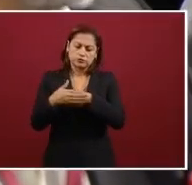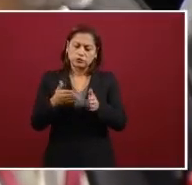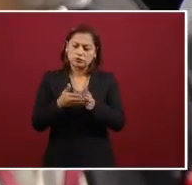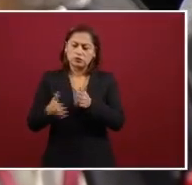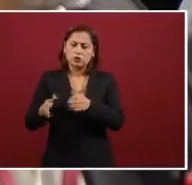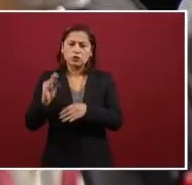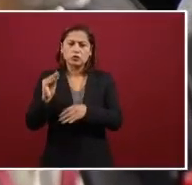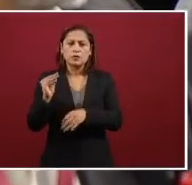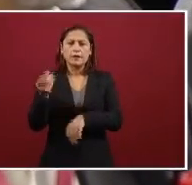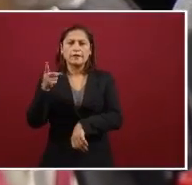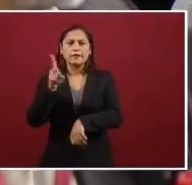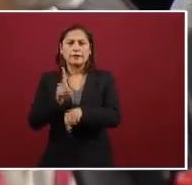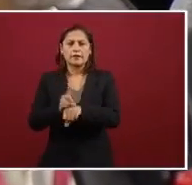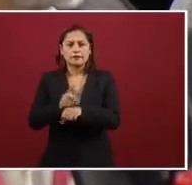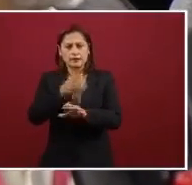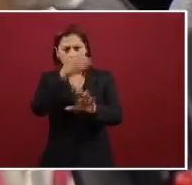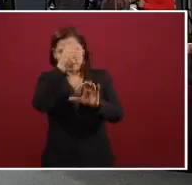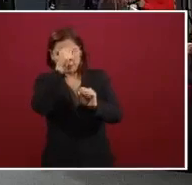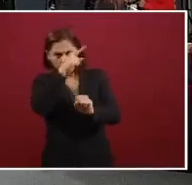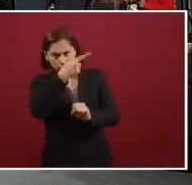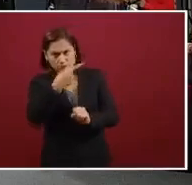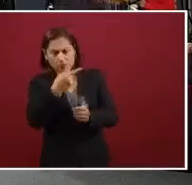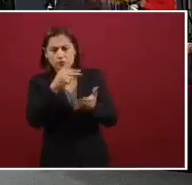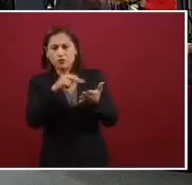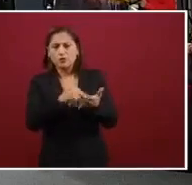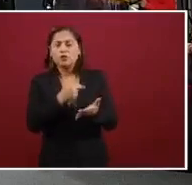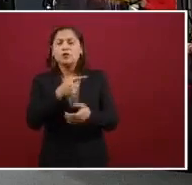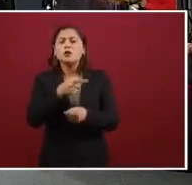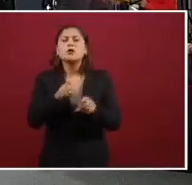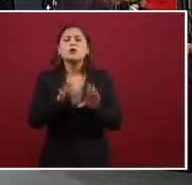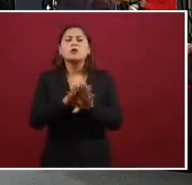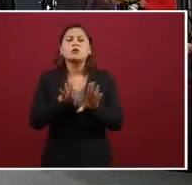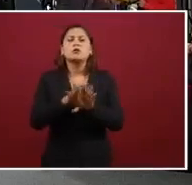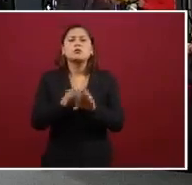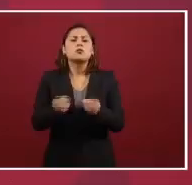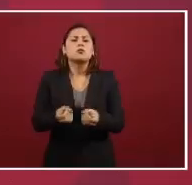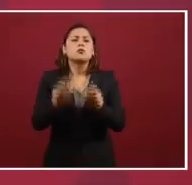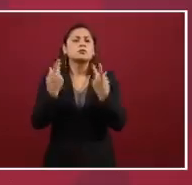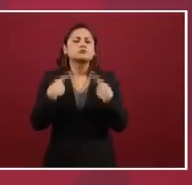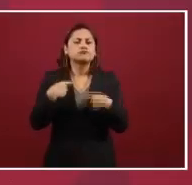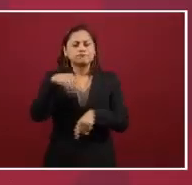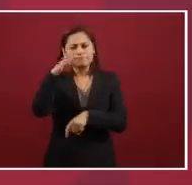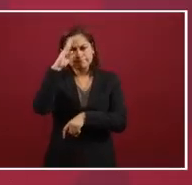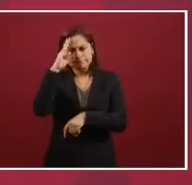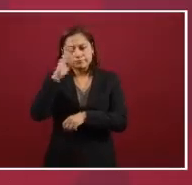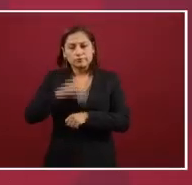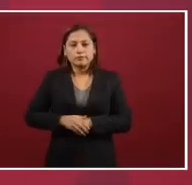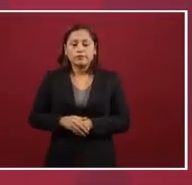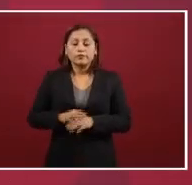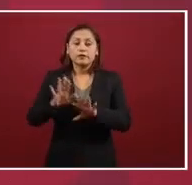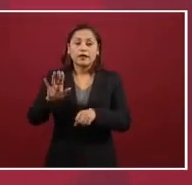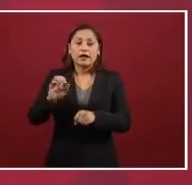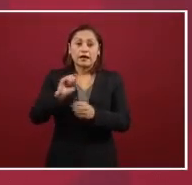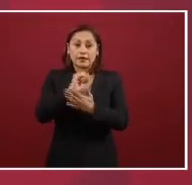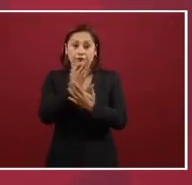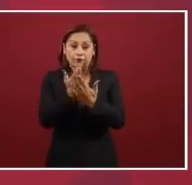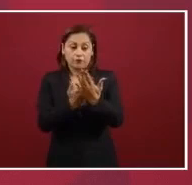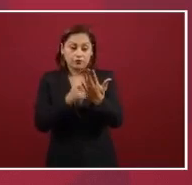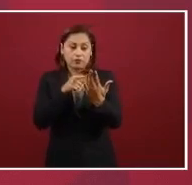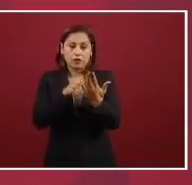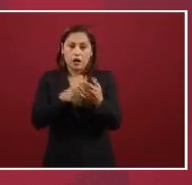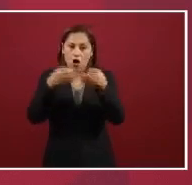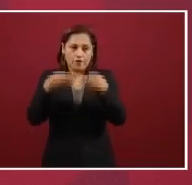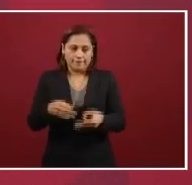había establecido con el gobierno de Estados Unidos. Entre el reporte que tenemos, aunque no oficialmente, pero lo voy a pedir por vía oficial, es que